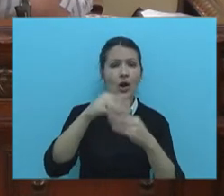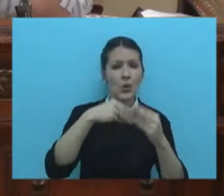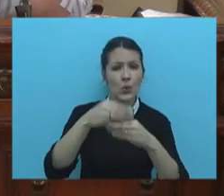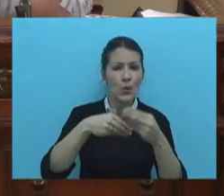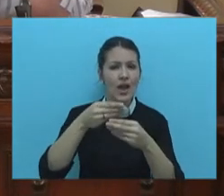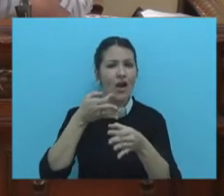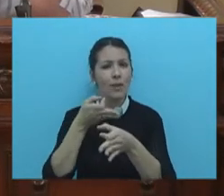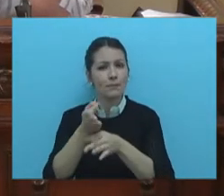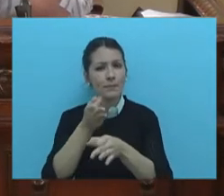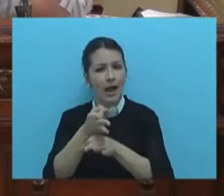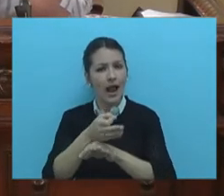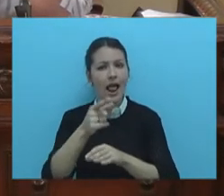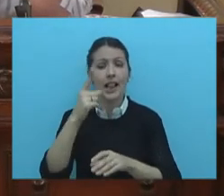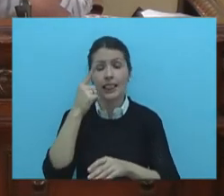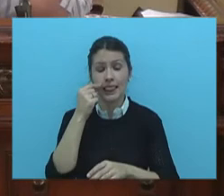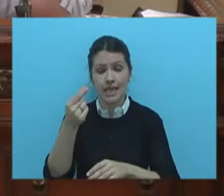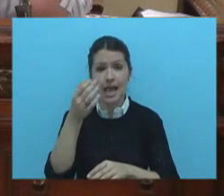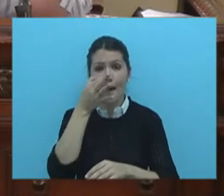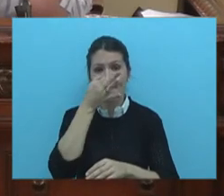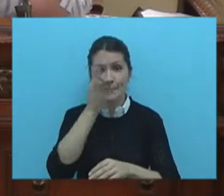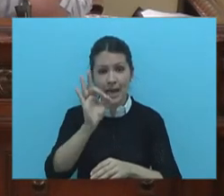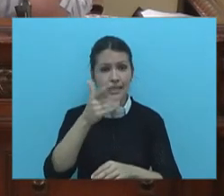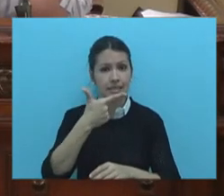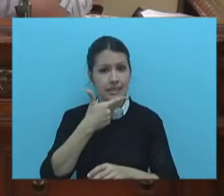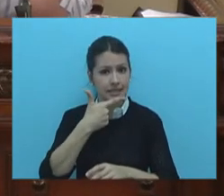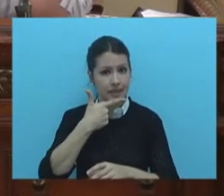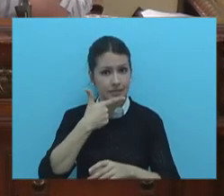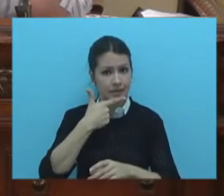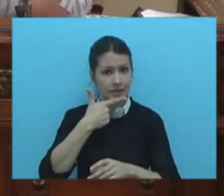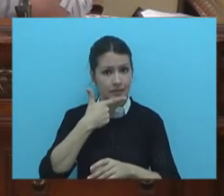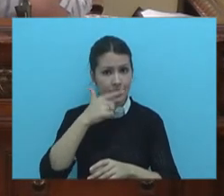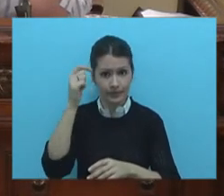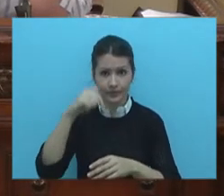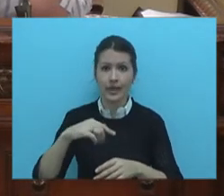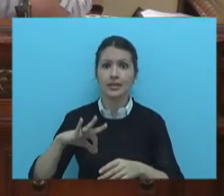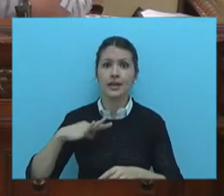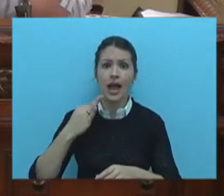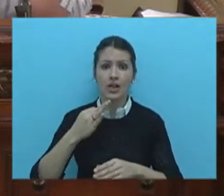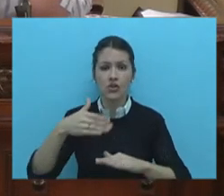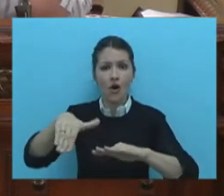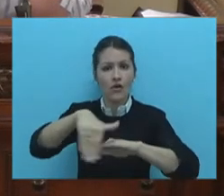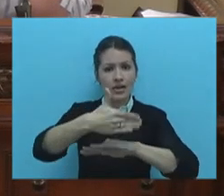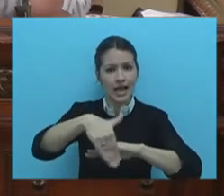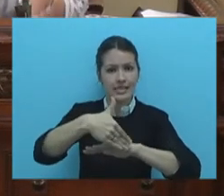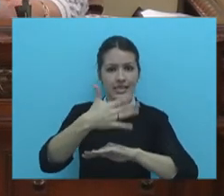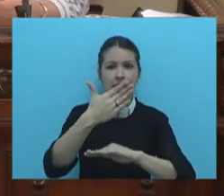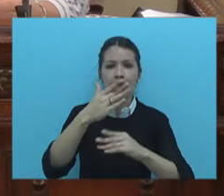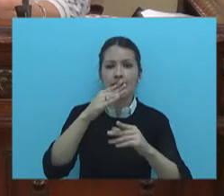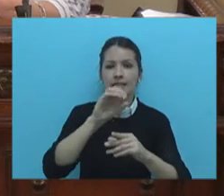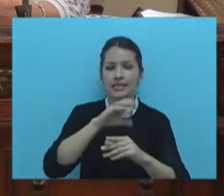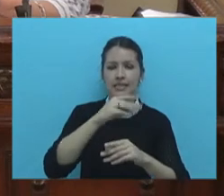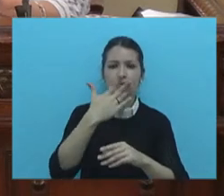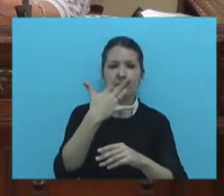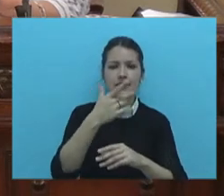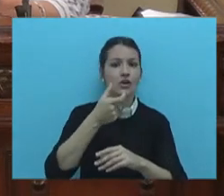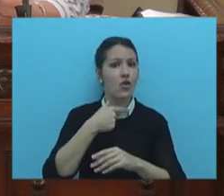lúdico-pedagógico-recreativo a realizarse el día 20 de septiembre de este año en la calle 5 de Agosto y España del barrio Las Flores